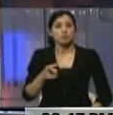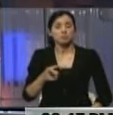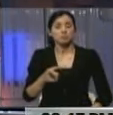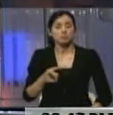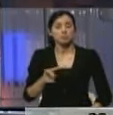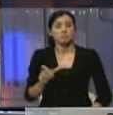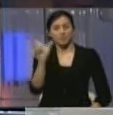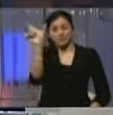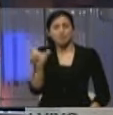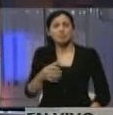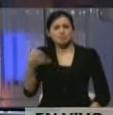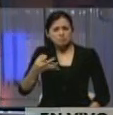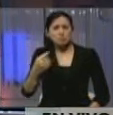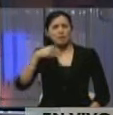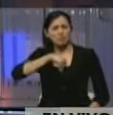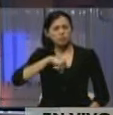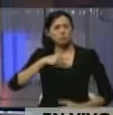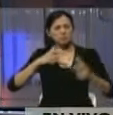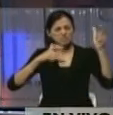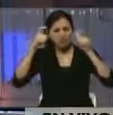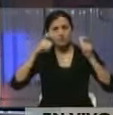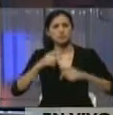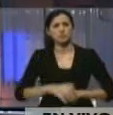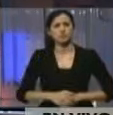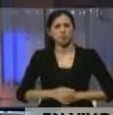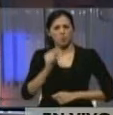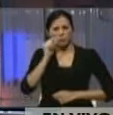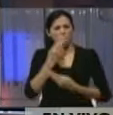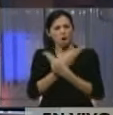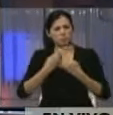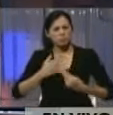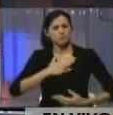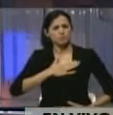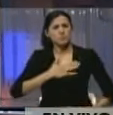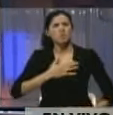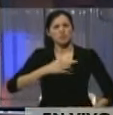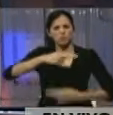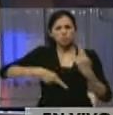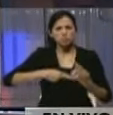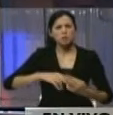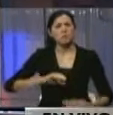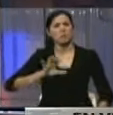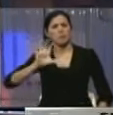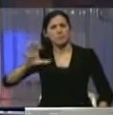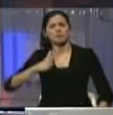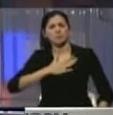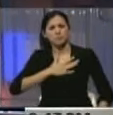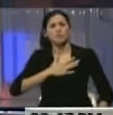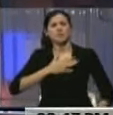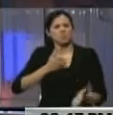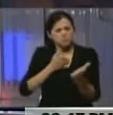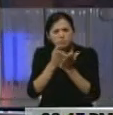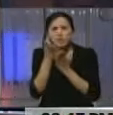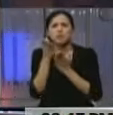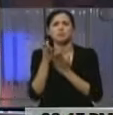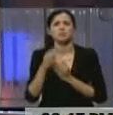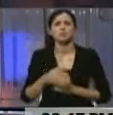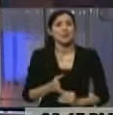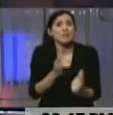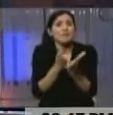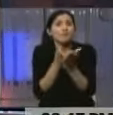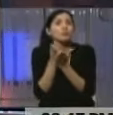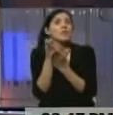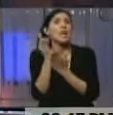humano. Hombre comprometido, patriota, revolucionario, socialista, leal, leal, escuchen